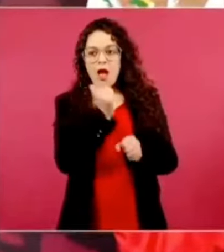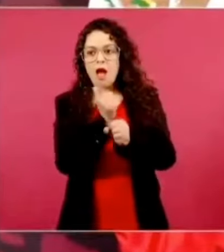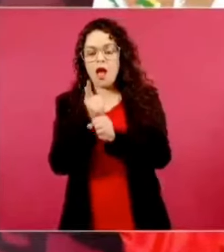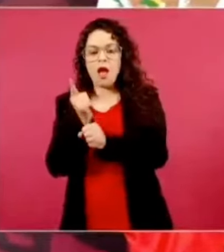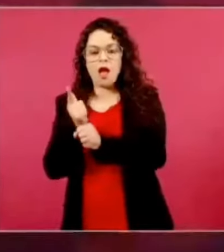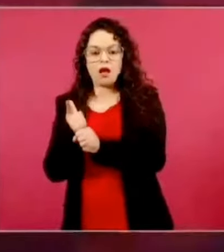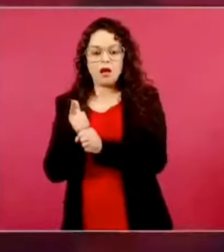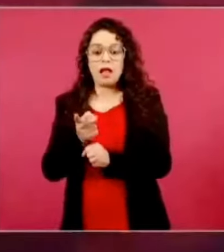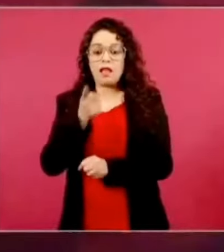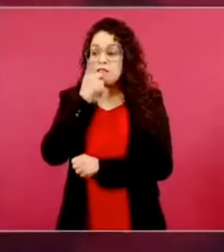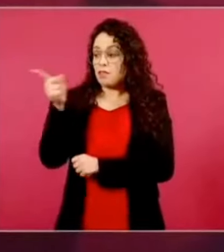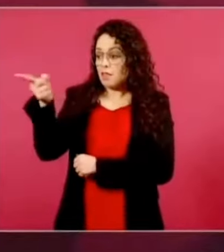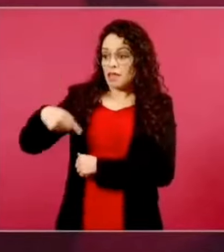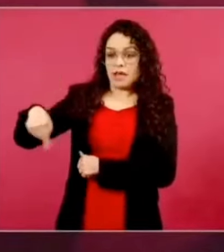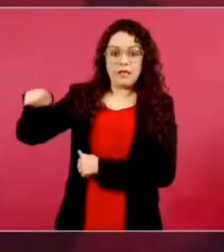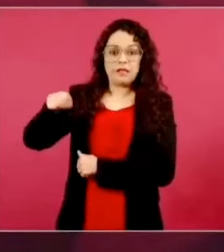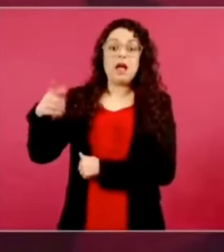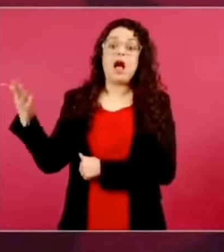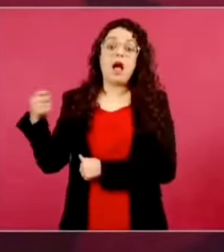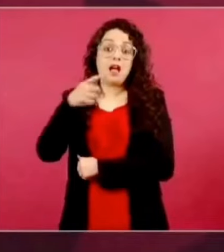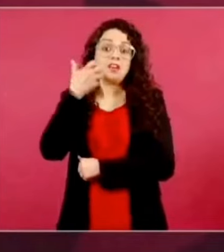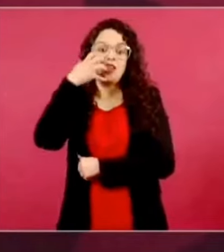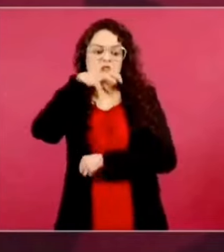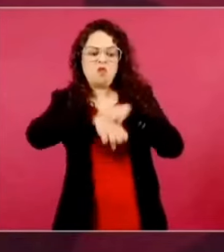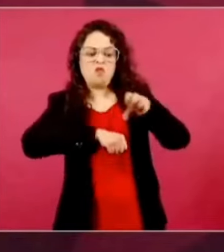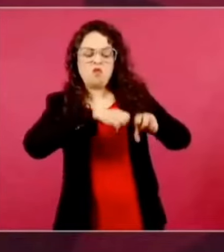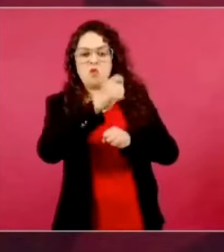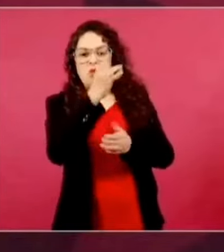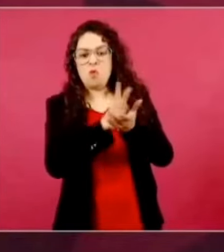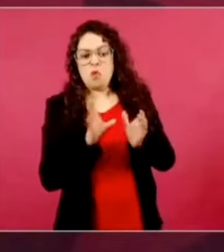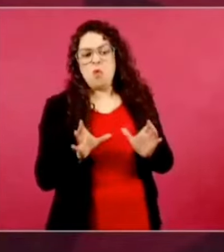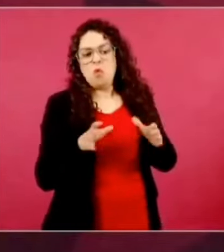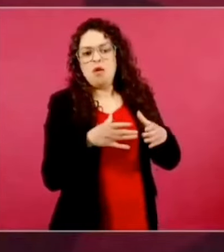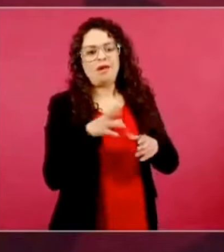no, concientización, toma de conciencia,